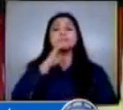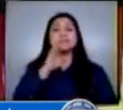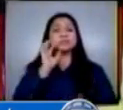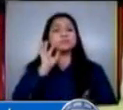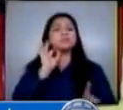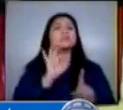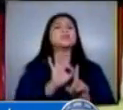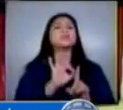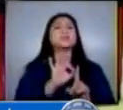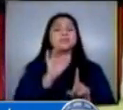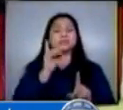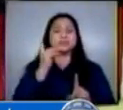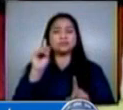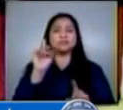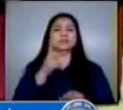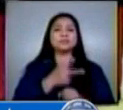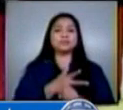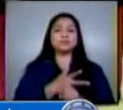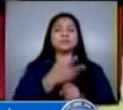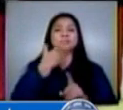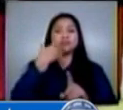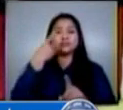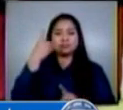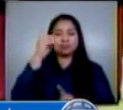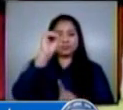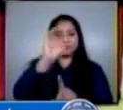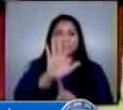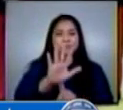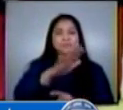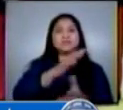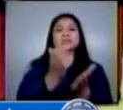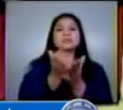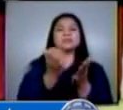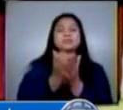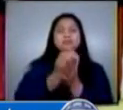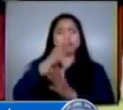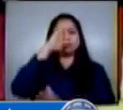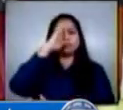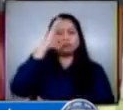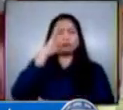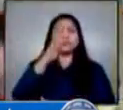de guatemala que dios bendiga la escuela politécnica que dios bendiga